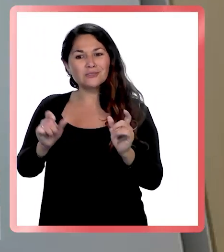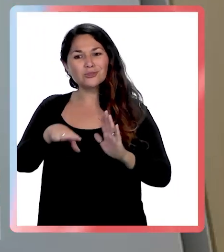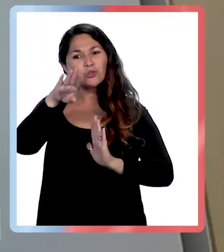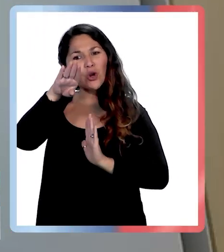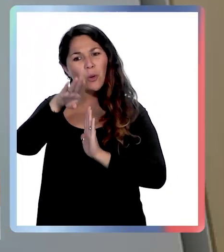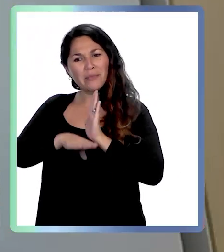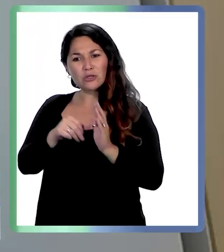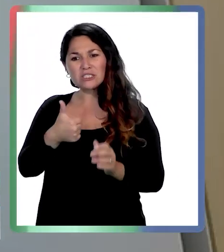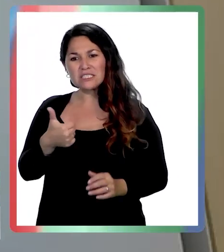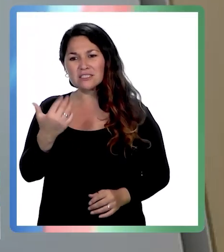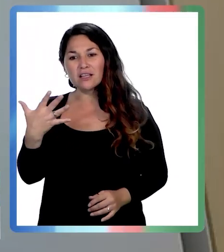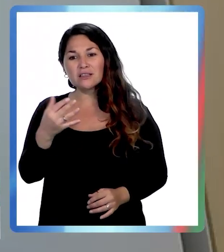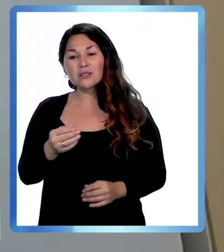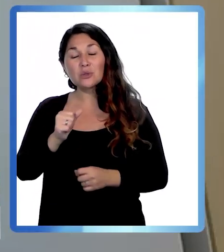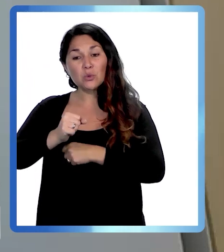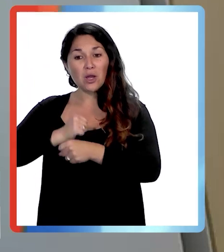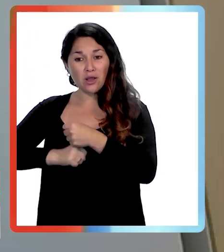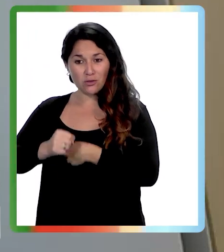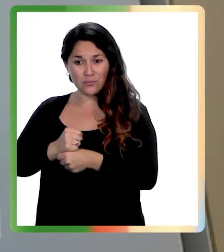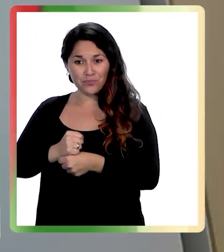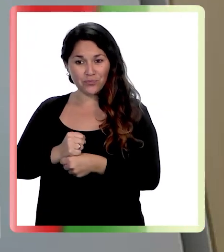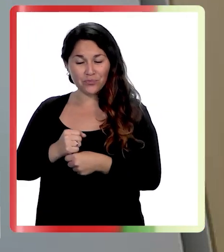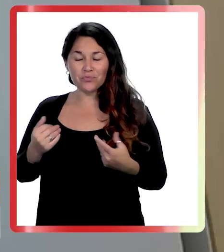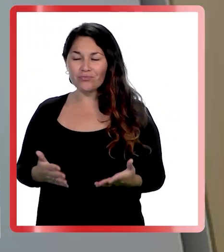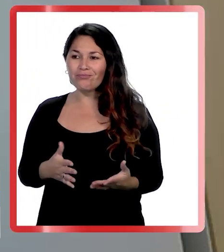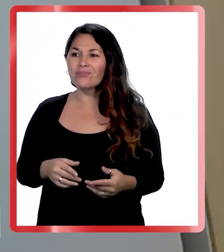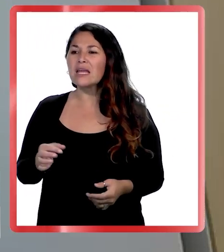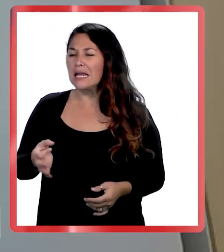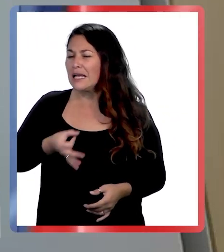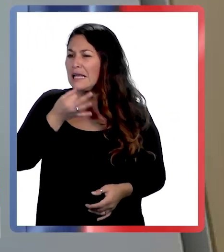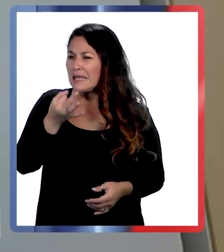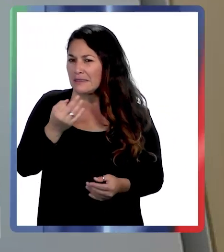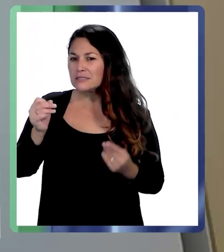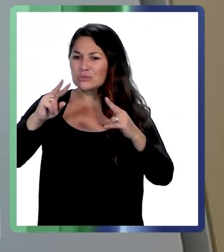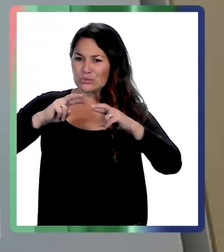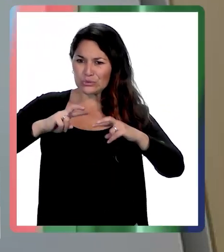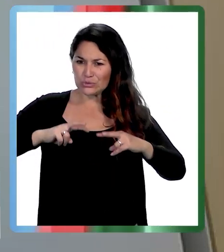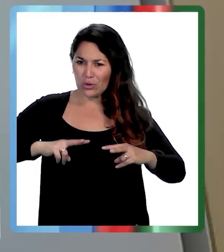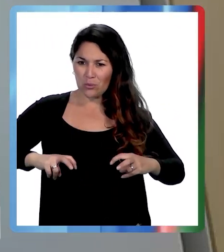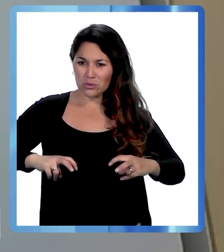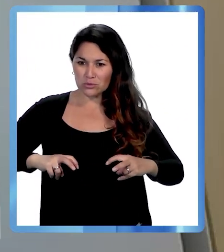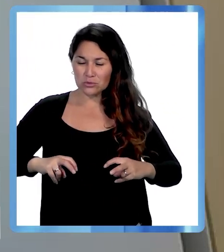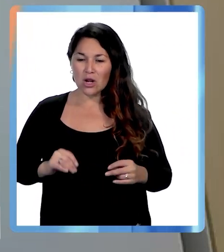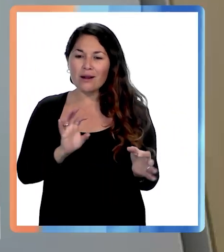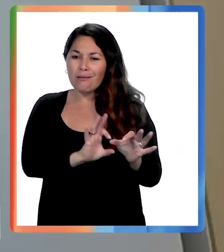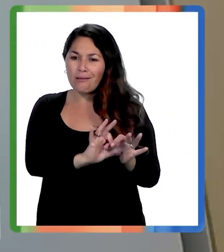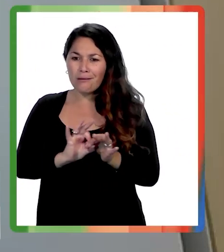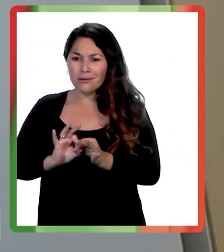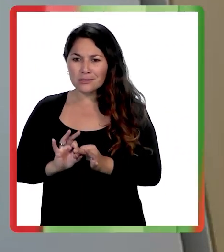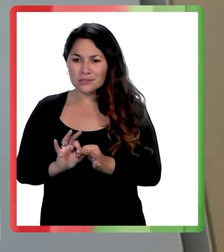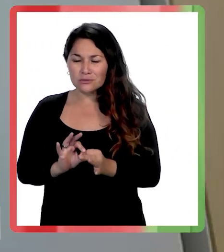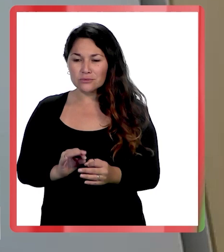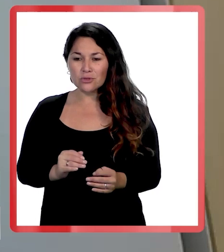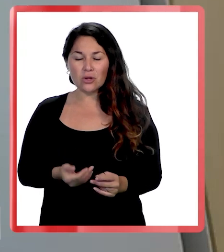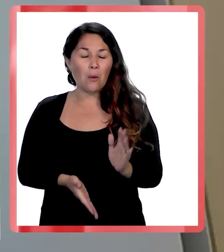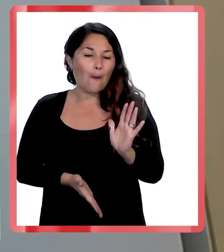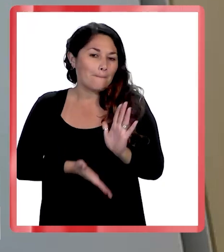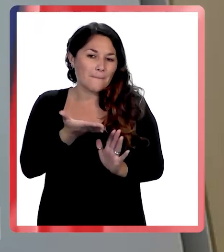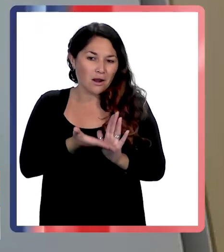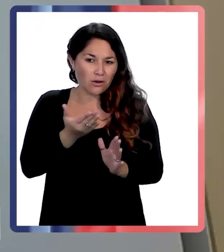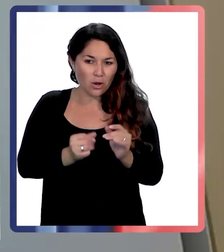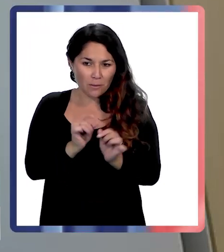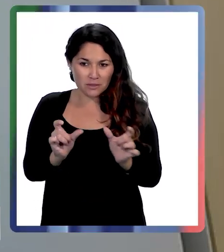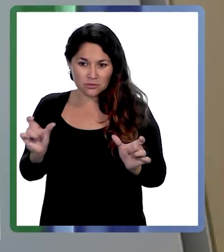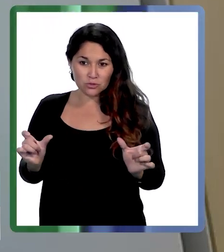de 65 años. En el fondo, desde el punto de vista práctico, la etiología en el fondo, la